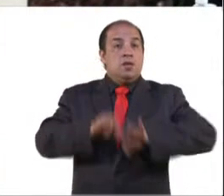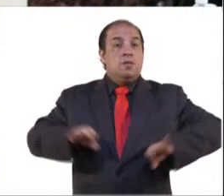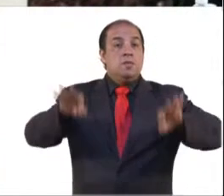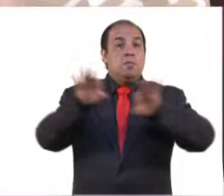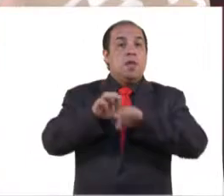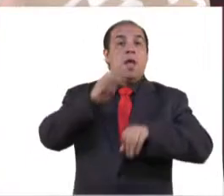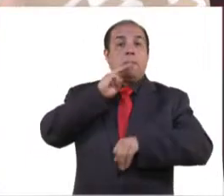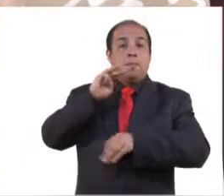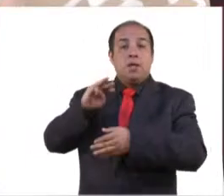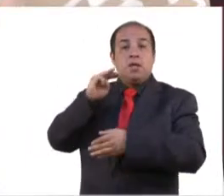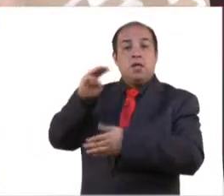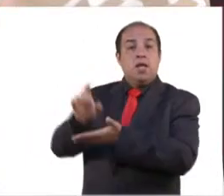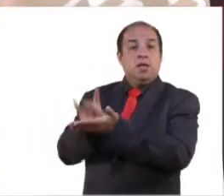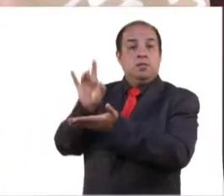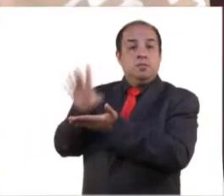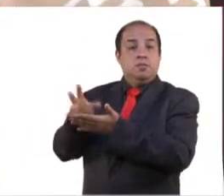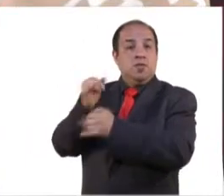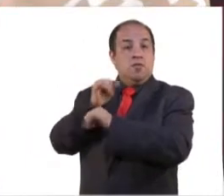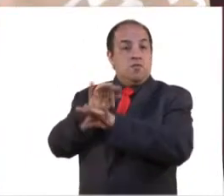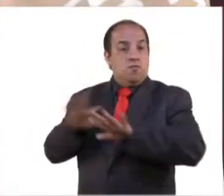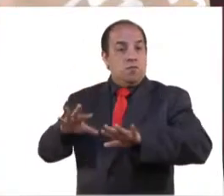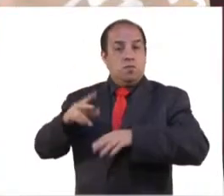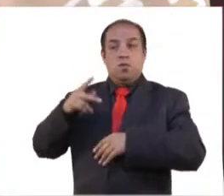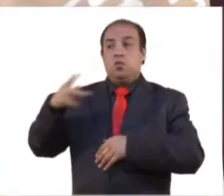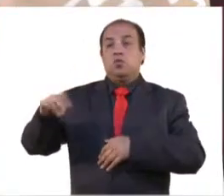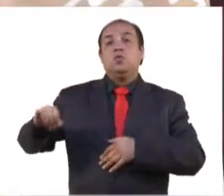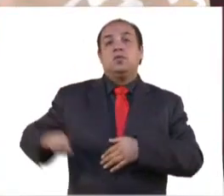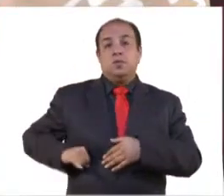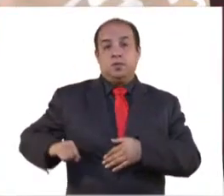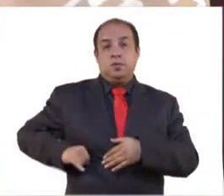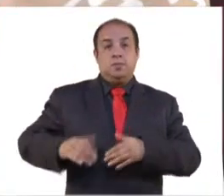enviando información de su interés. Adelante.